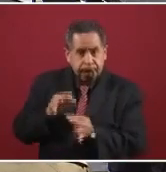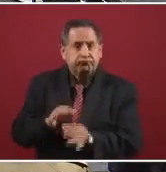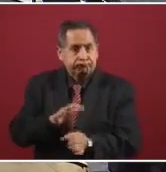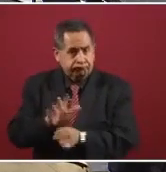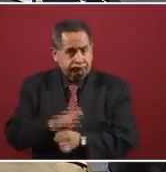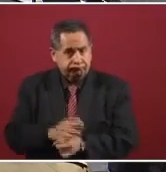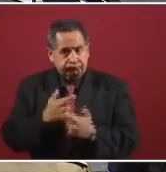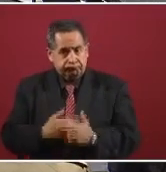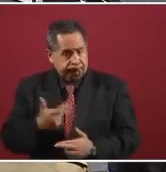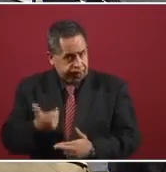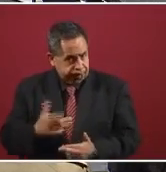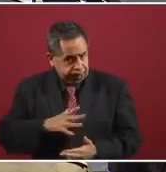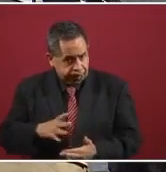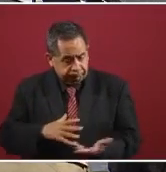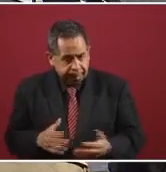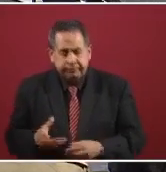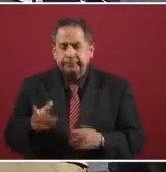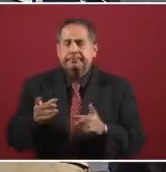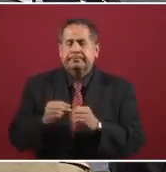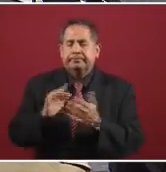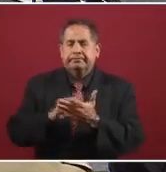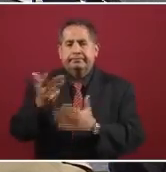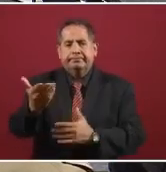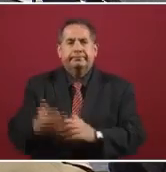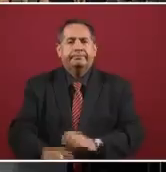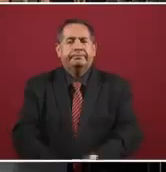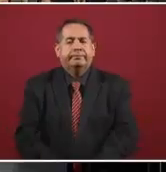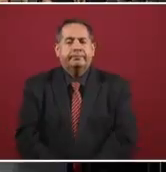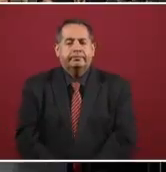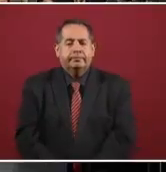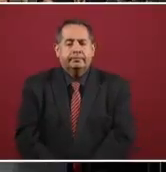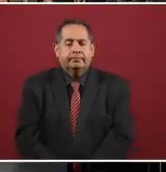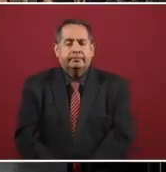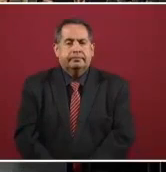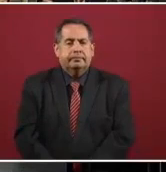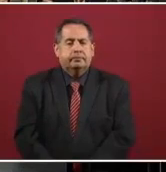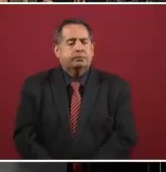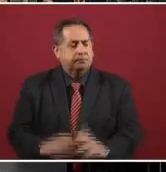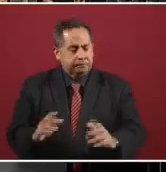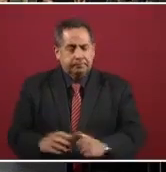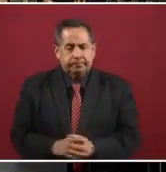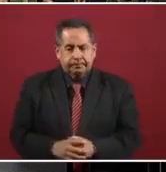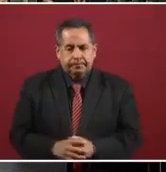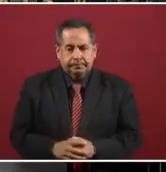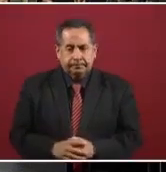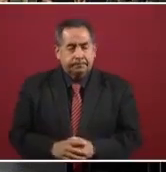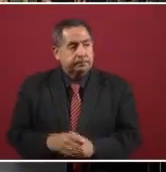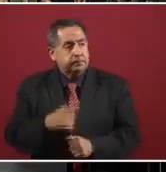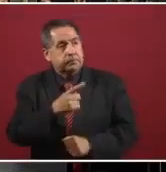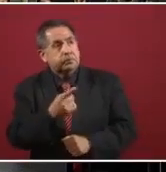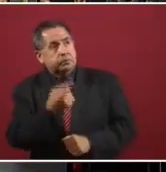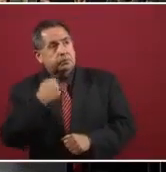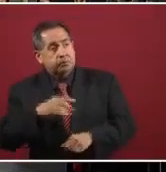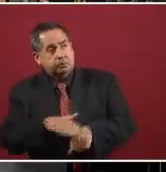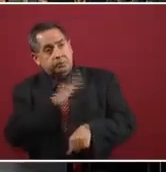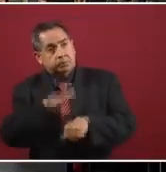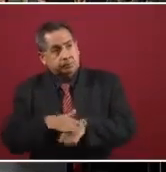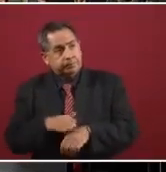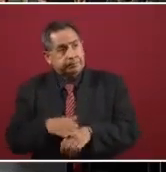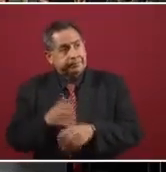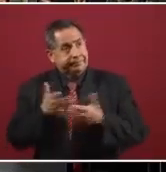esos recursos? Mil gracias. A ti. Bueno, más que pasar la prueba, es muy simple.